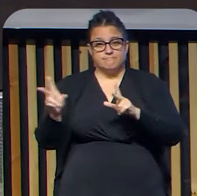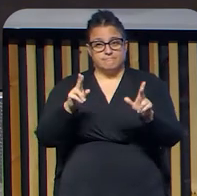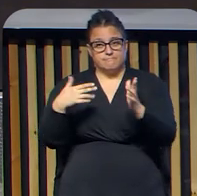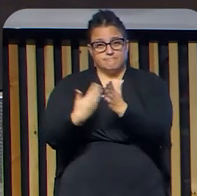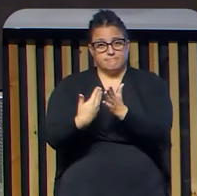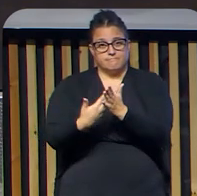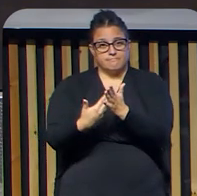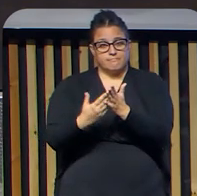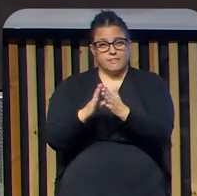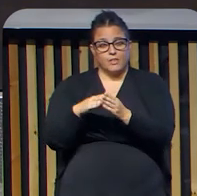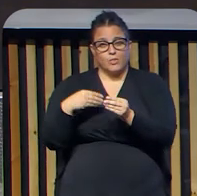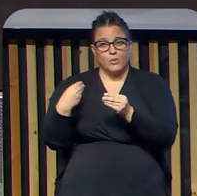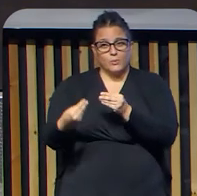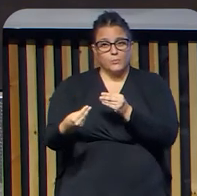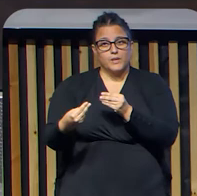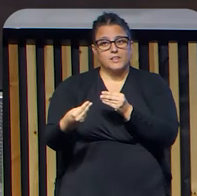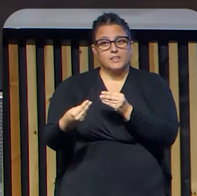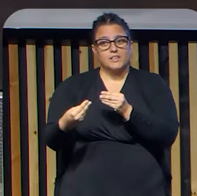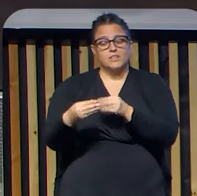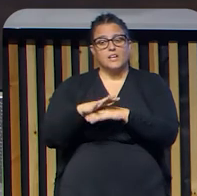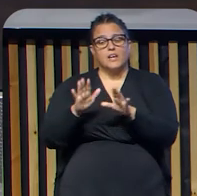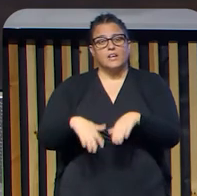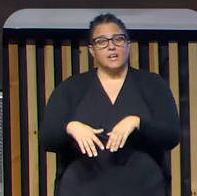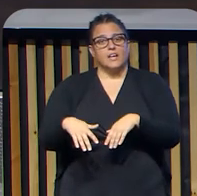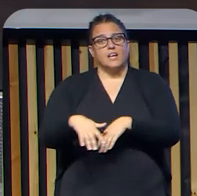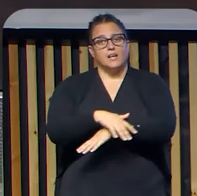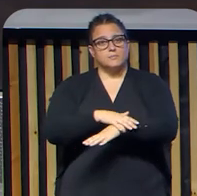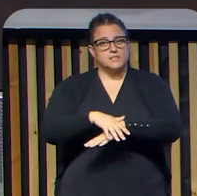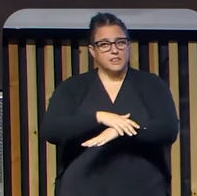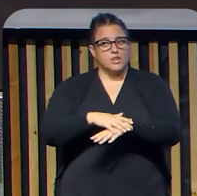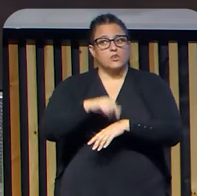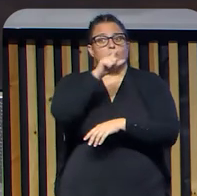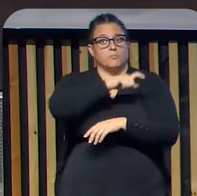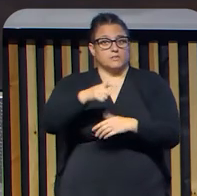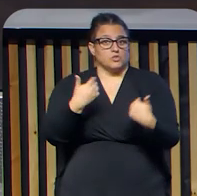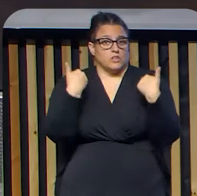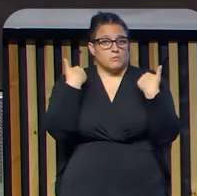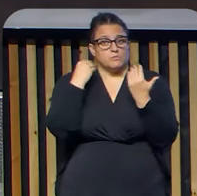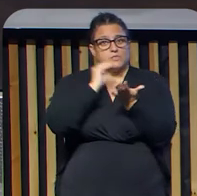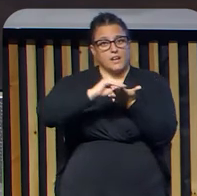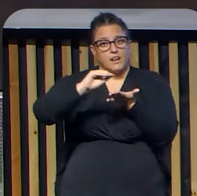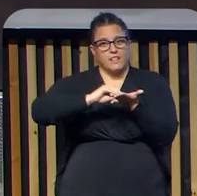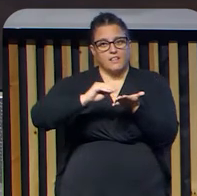les les toca en el corazón Pues es que sí me lo está diciendo